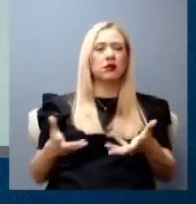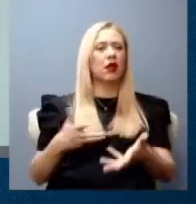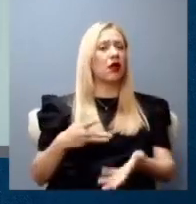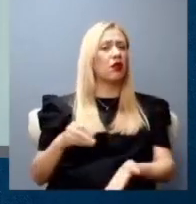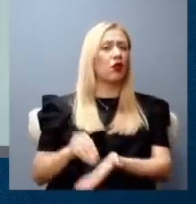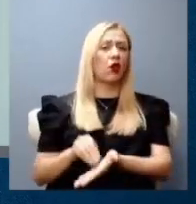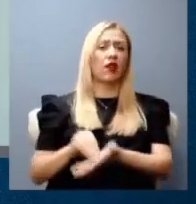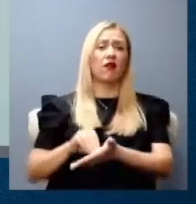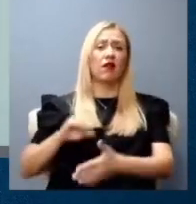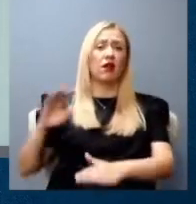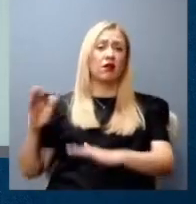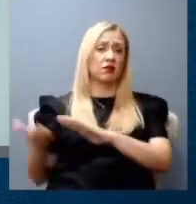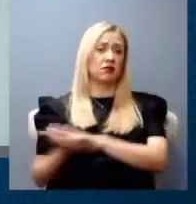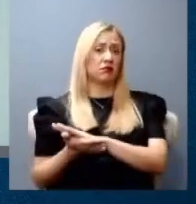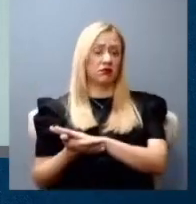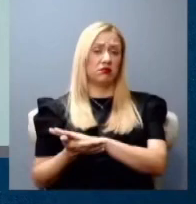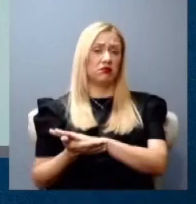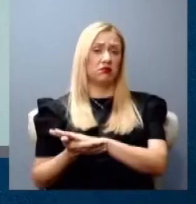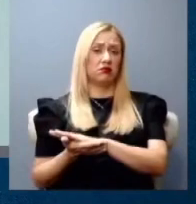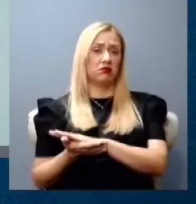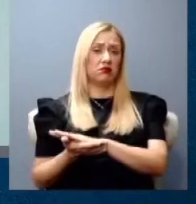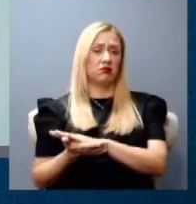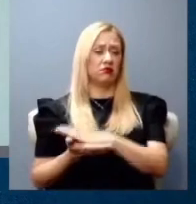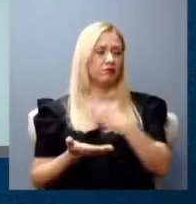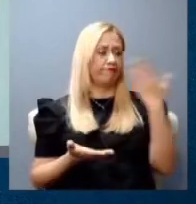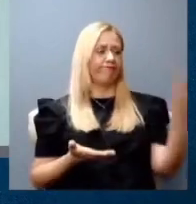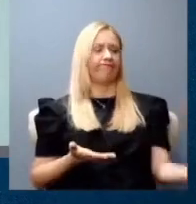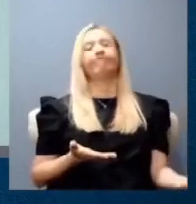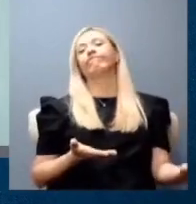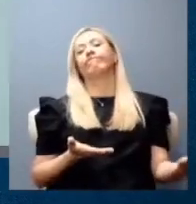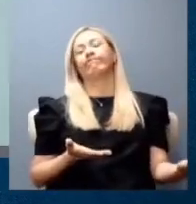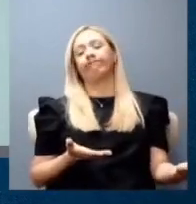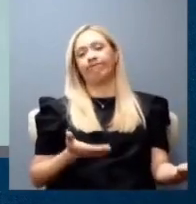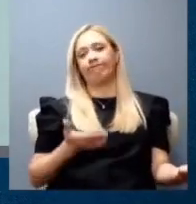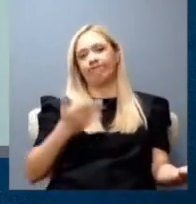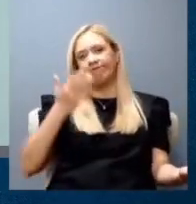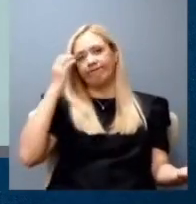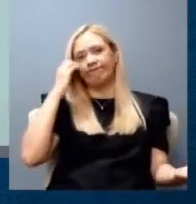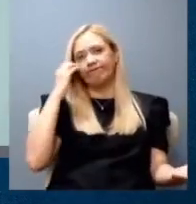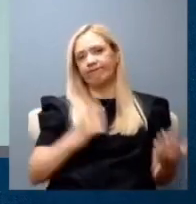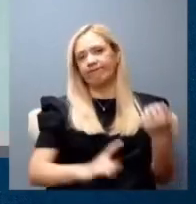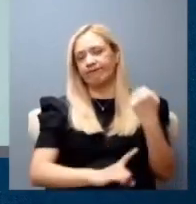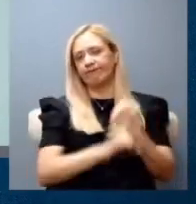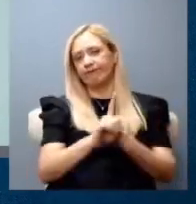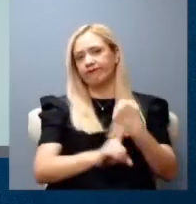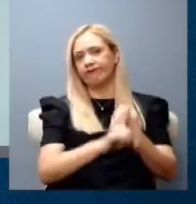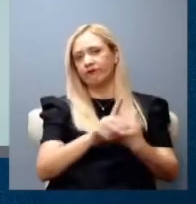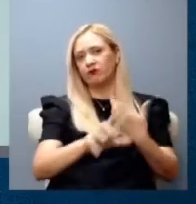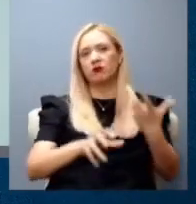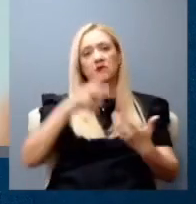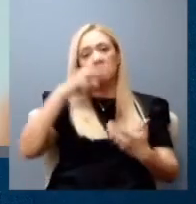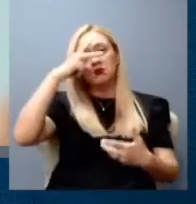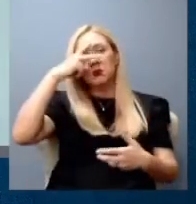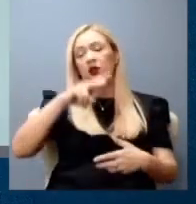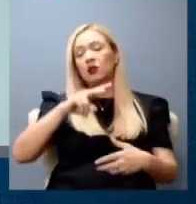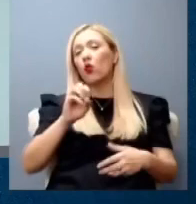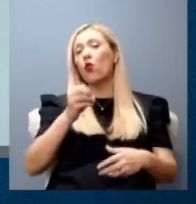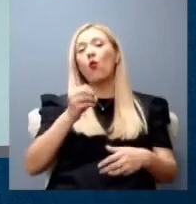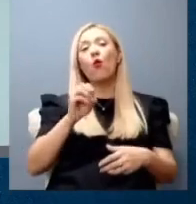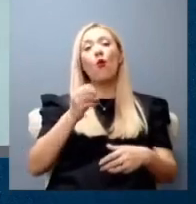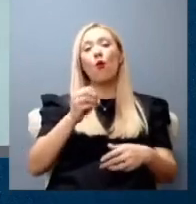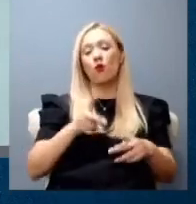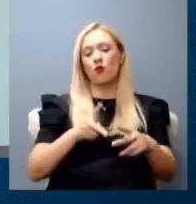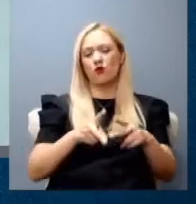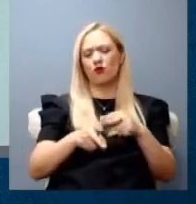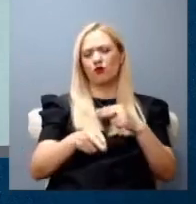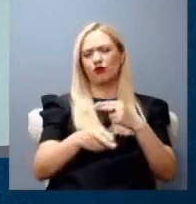se yuxtapuso este tipo de criminalidades. Ahora bien, México, sin haber cortado el listón de inauguración de un periodo